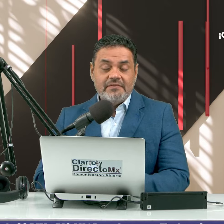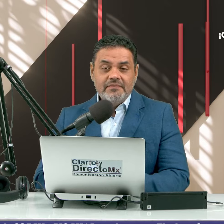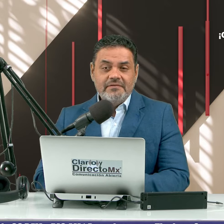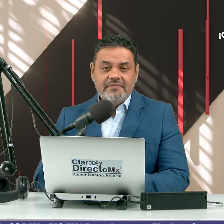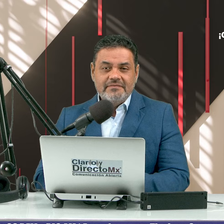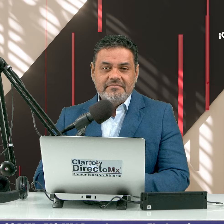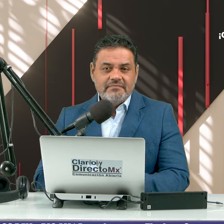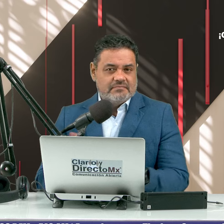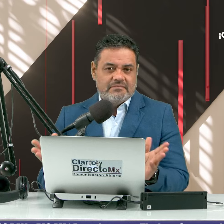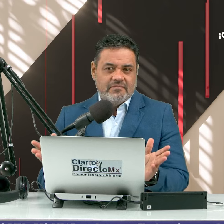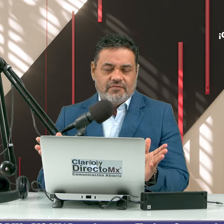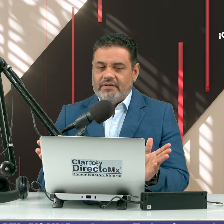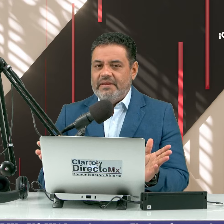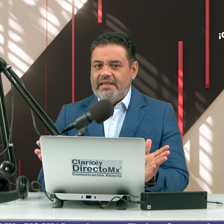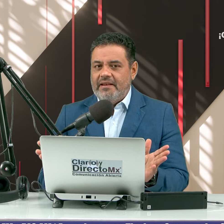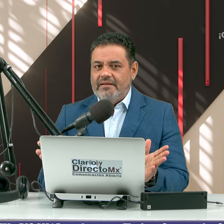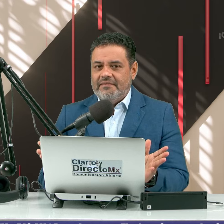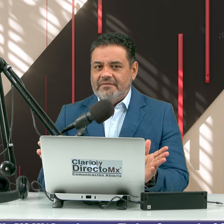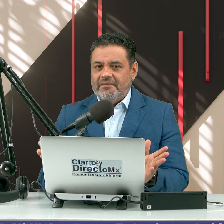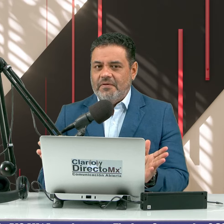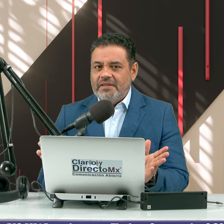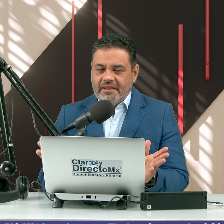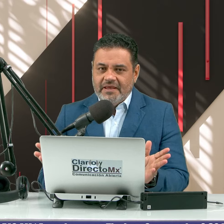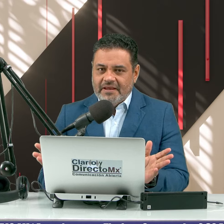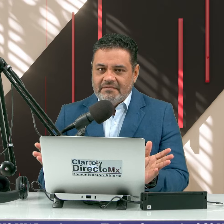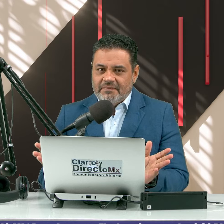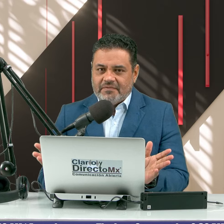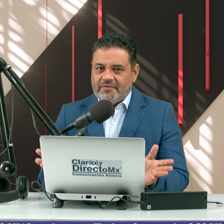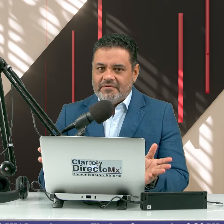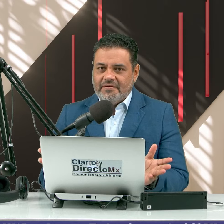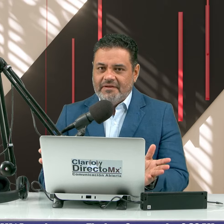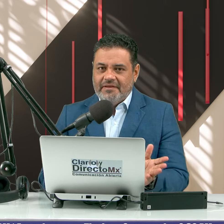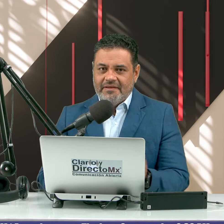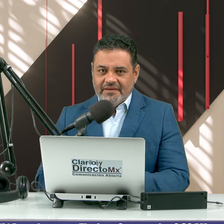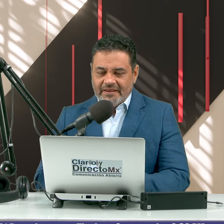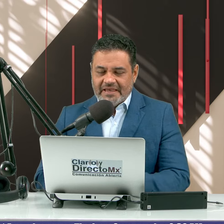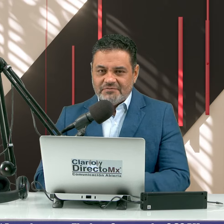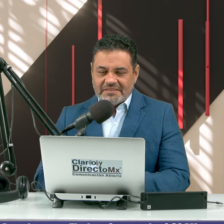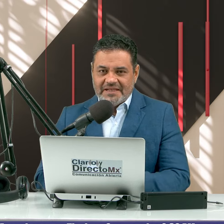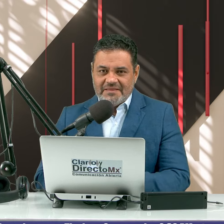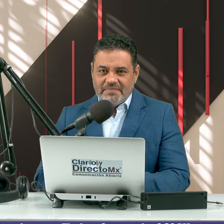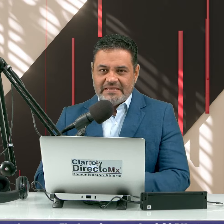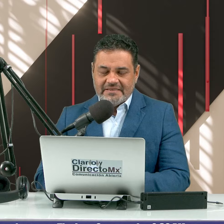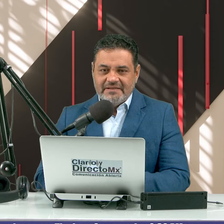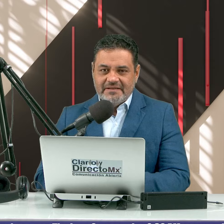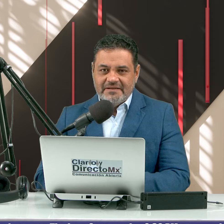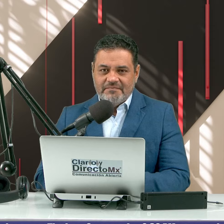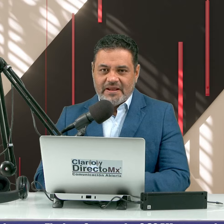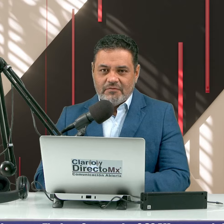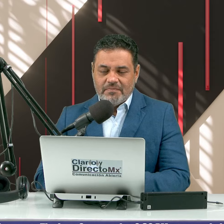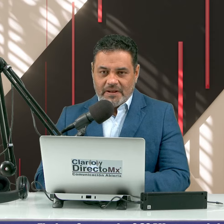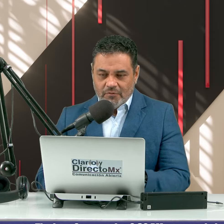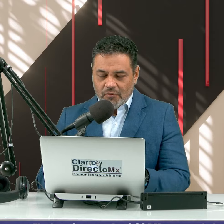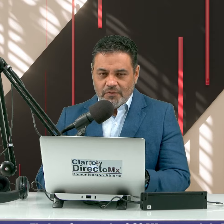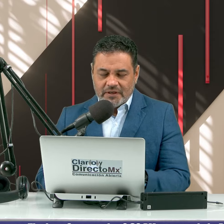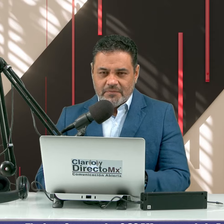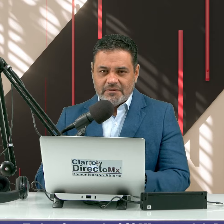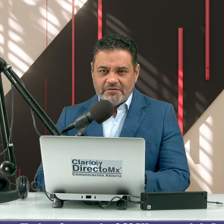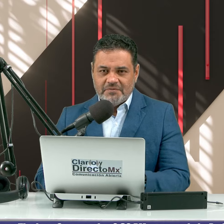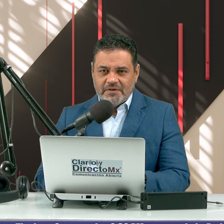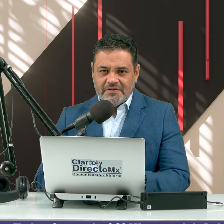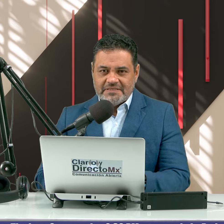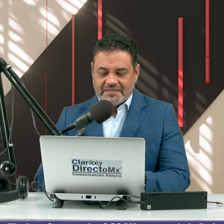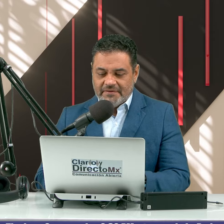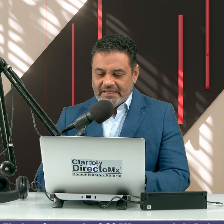internet no fundamental hoy en día díganme por favor qué es una sala de prensa para un para un grupo de